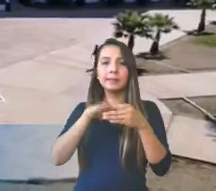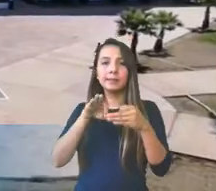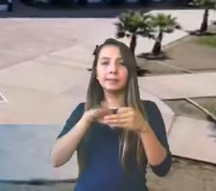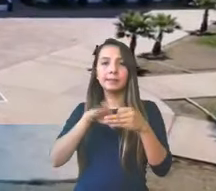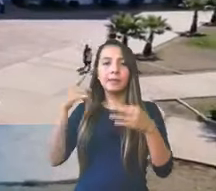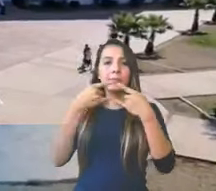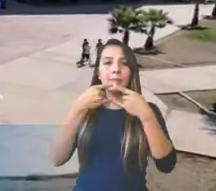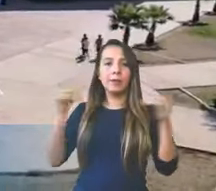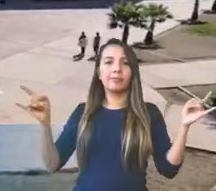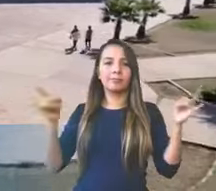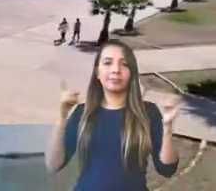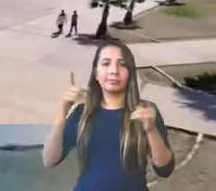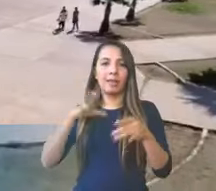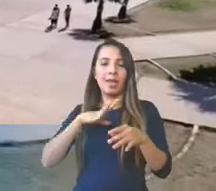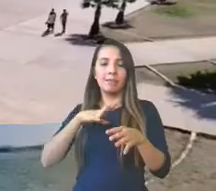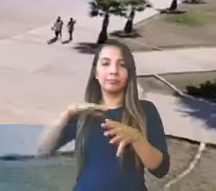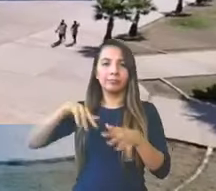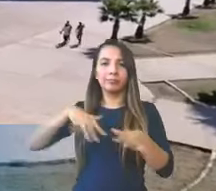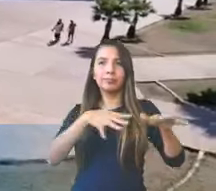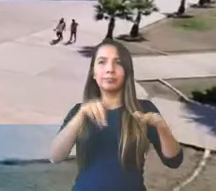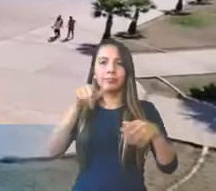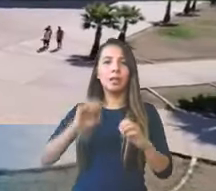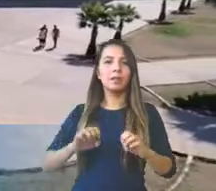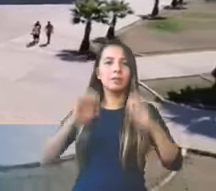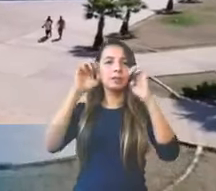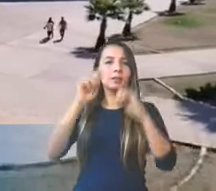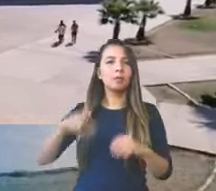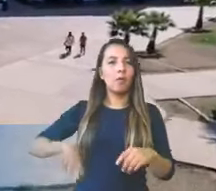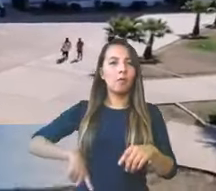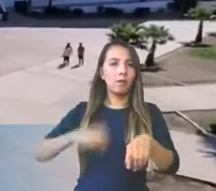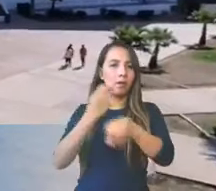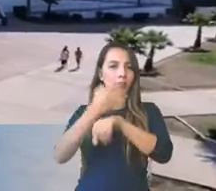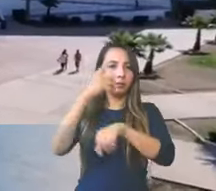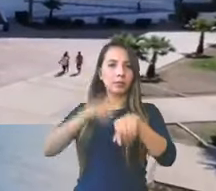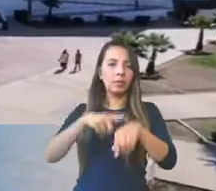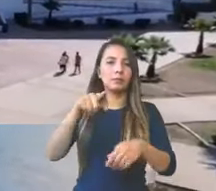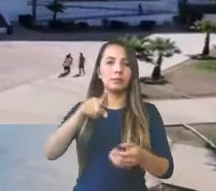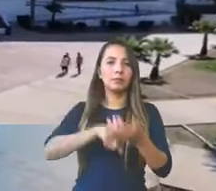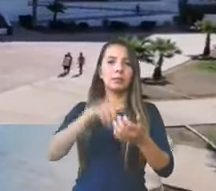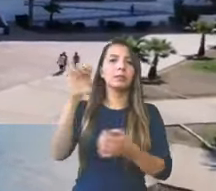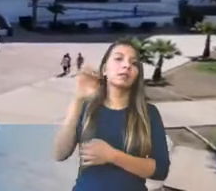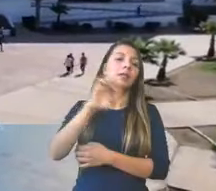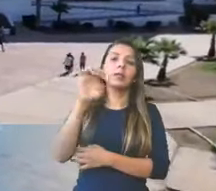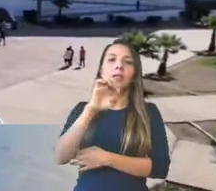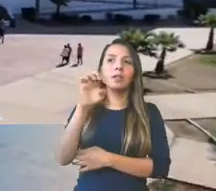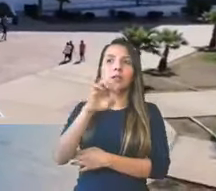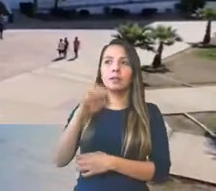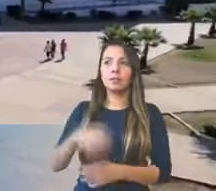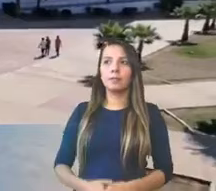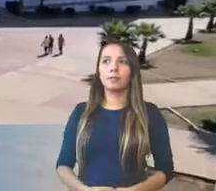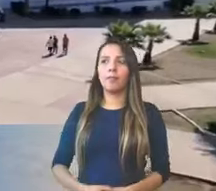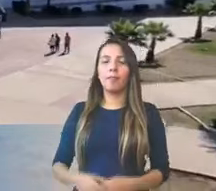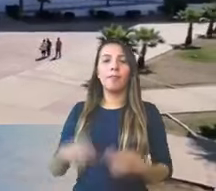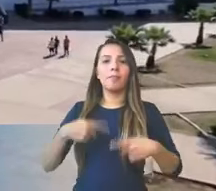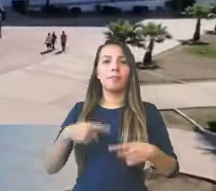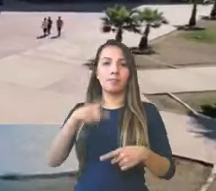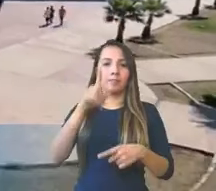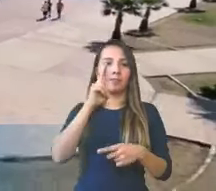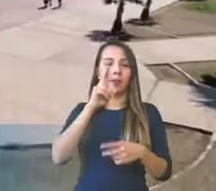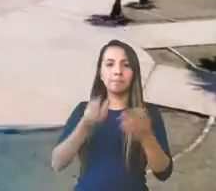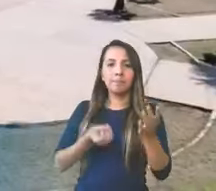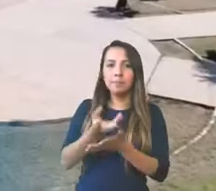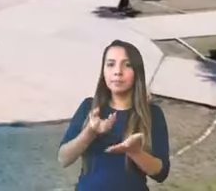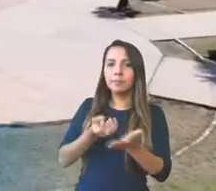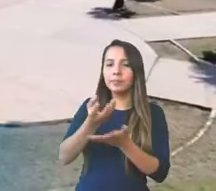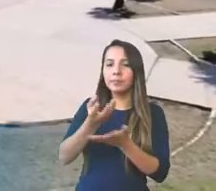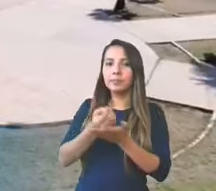de gobierno del estado en Ensenada. Estamos viendo que salen inmediatamente igual de la planta baja, primer piso, el